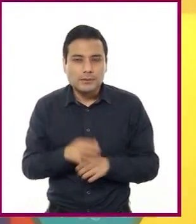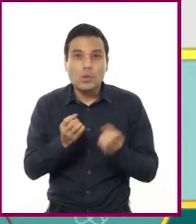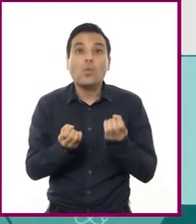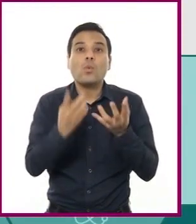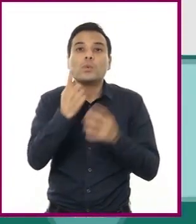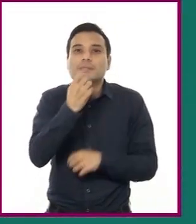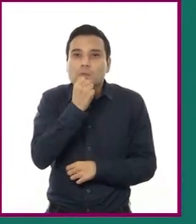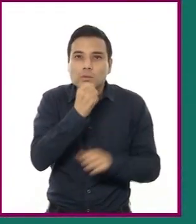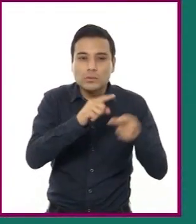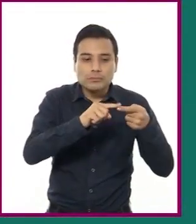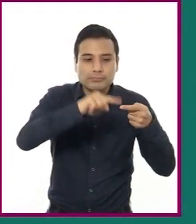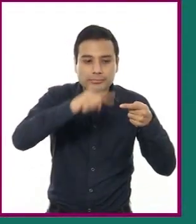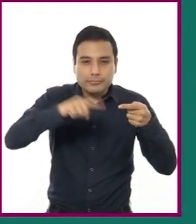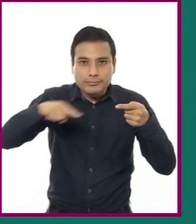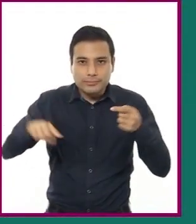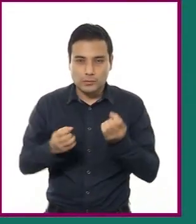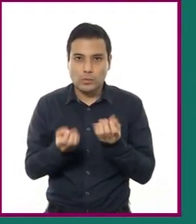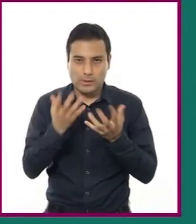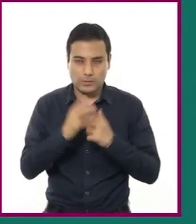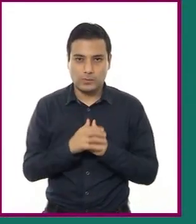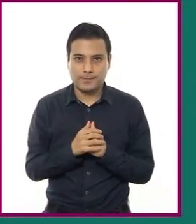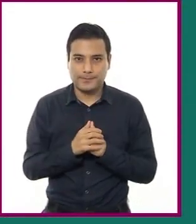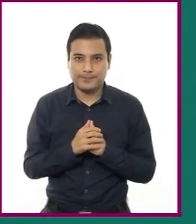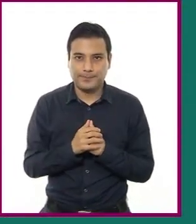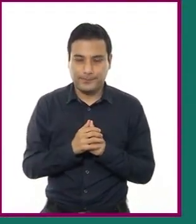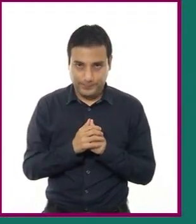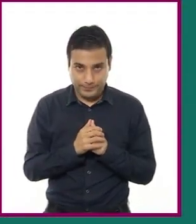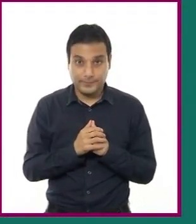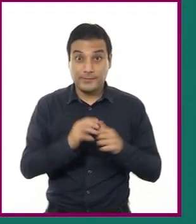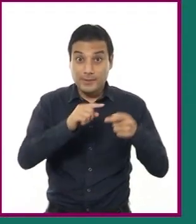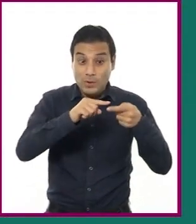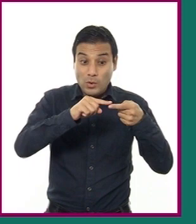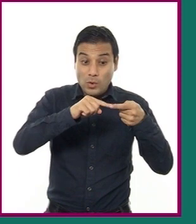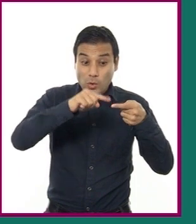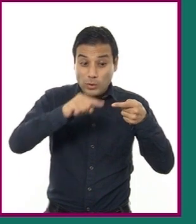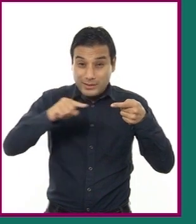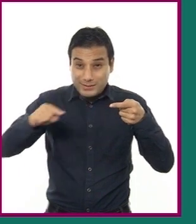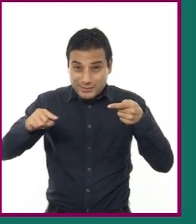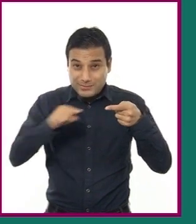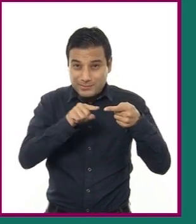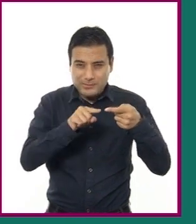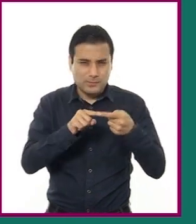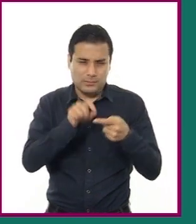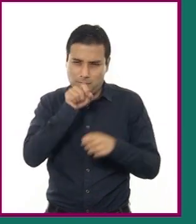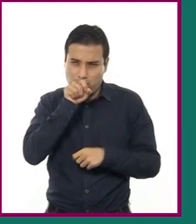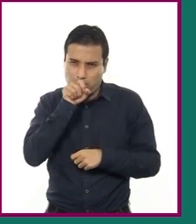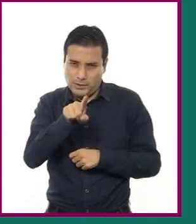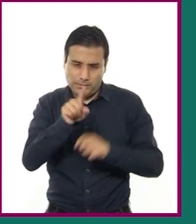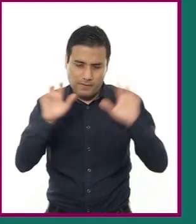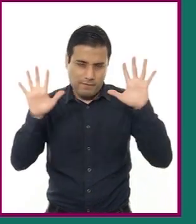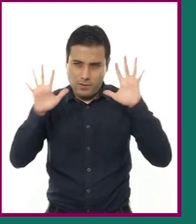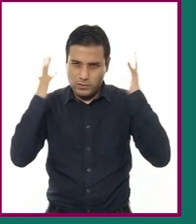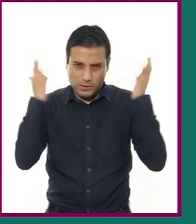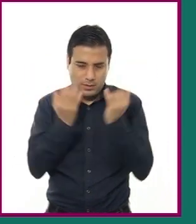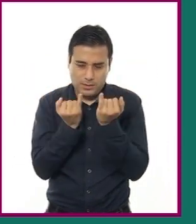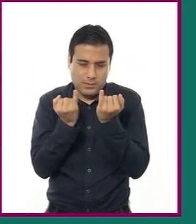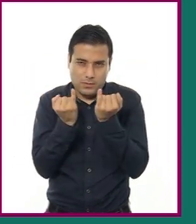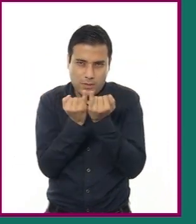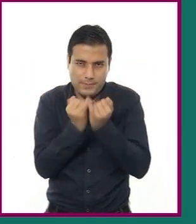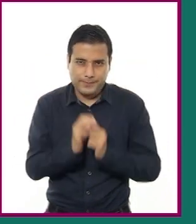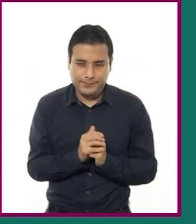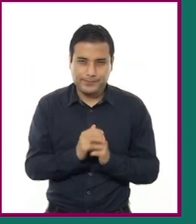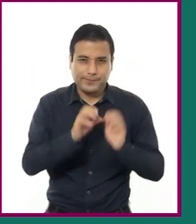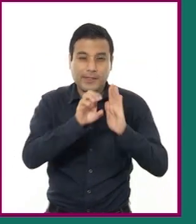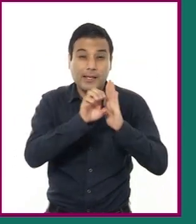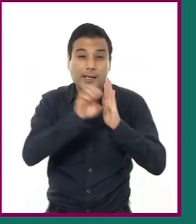segundo. Entonces, como todas las ondas electromagnéticas viajan a la misma velocidad en el vacío, si la